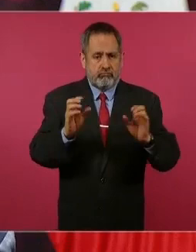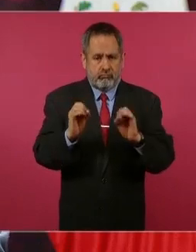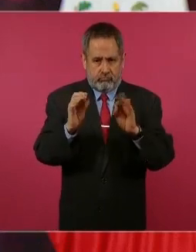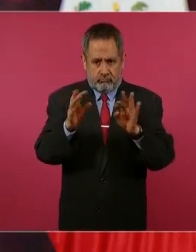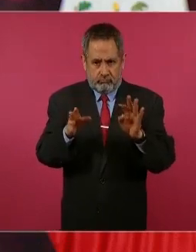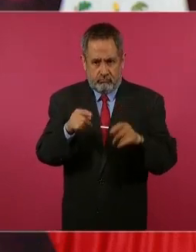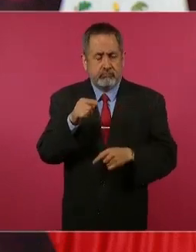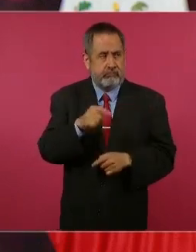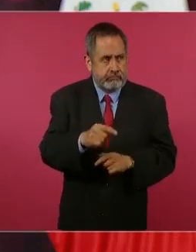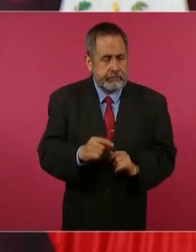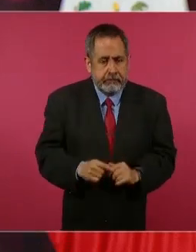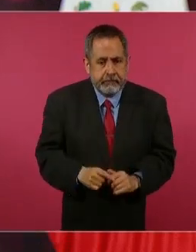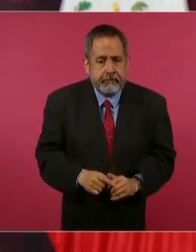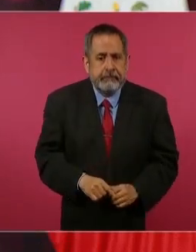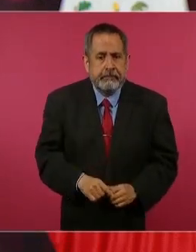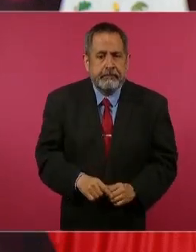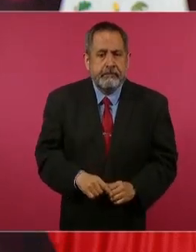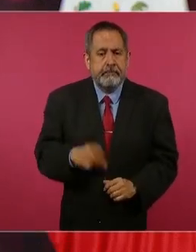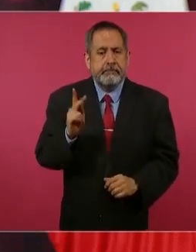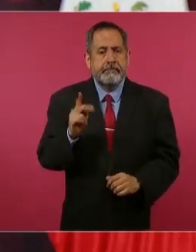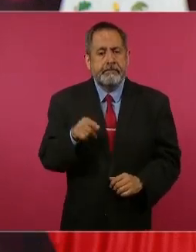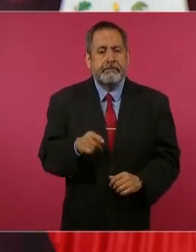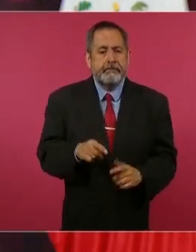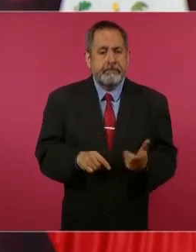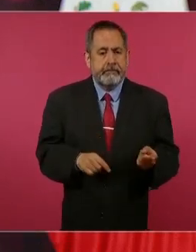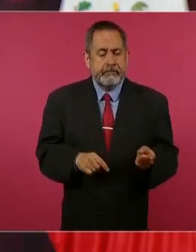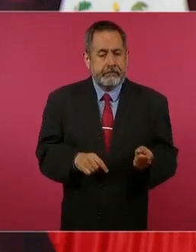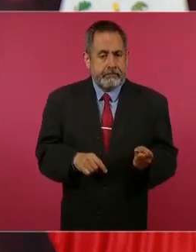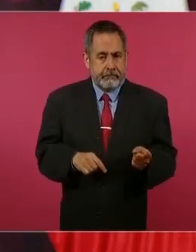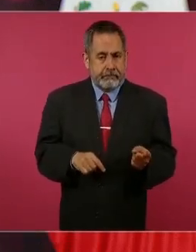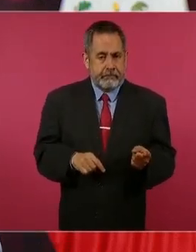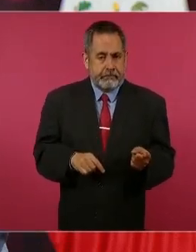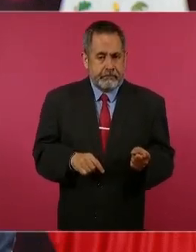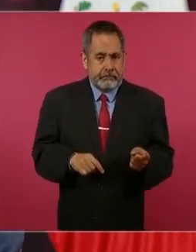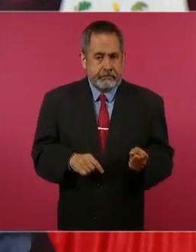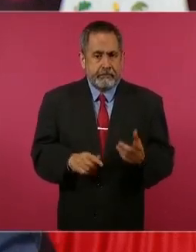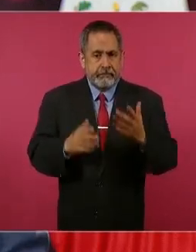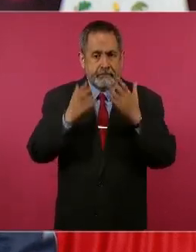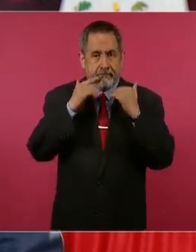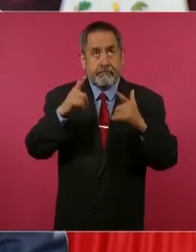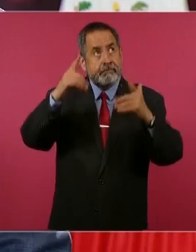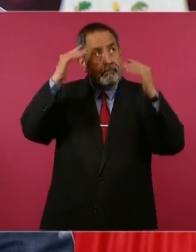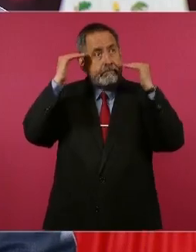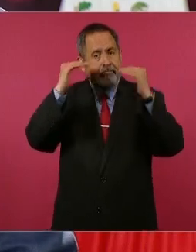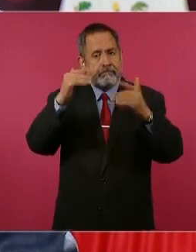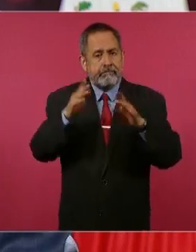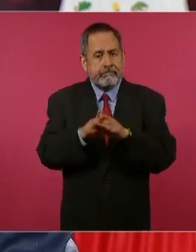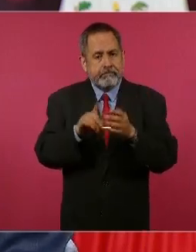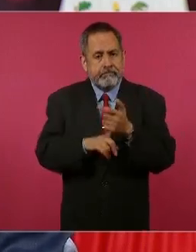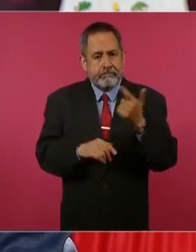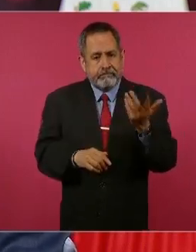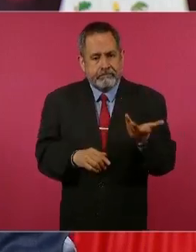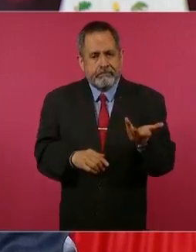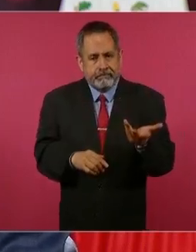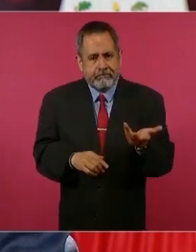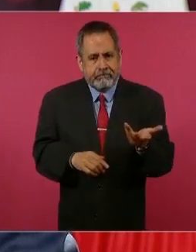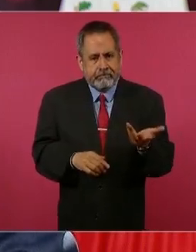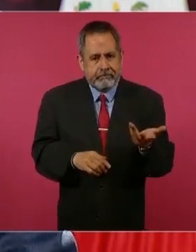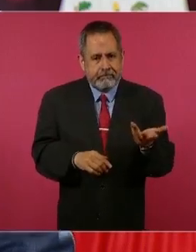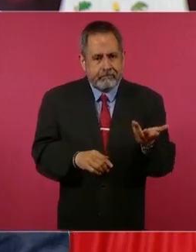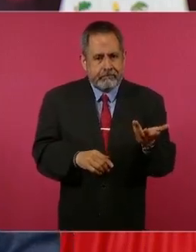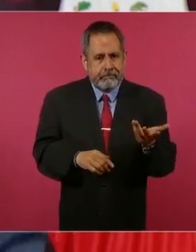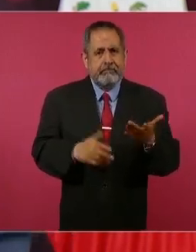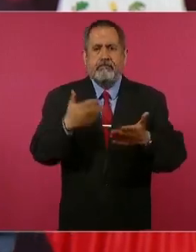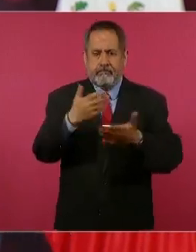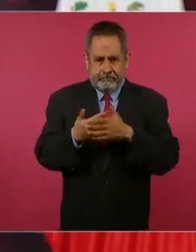sucursales pero no había techo y ya